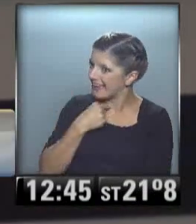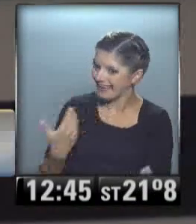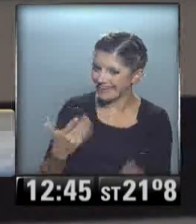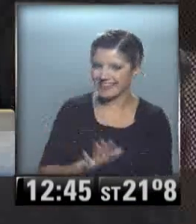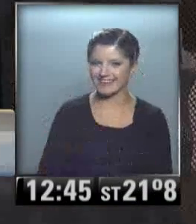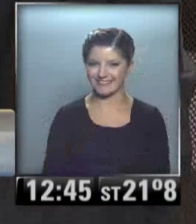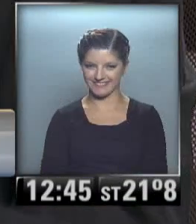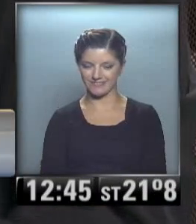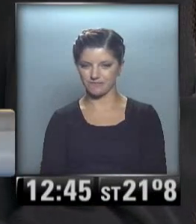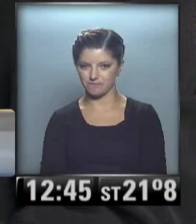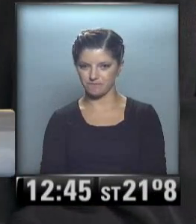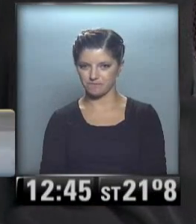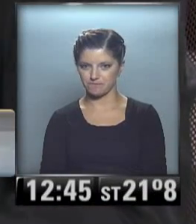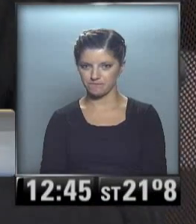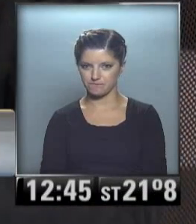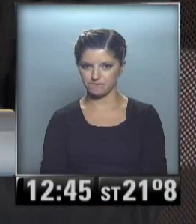disparador. cuando